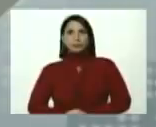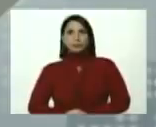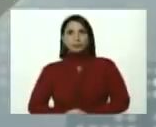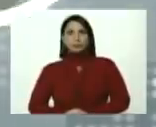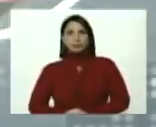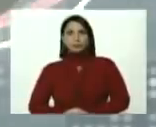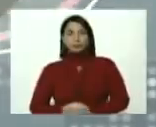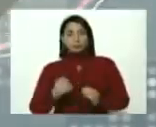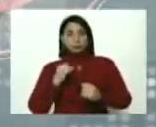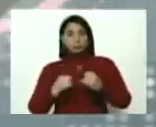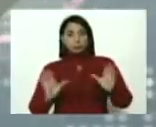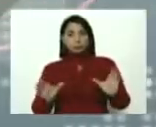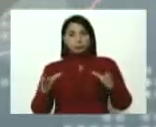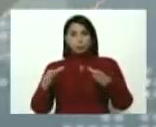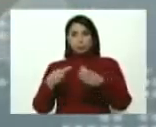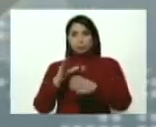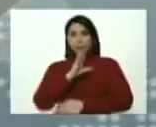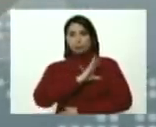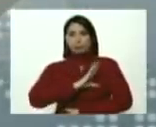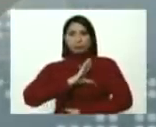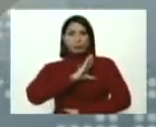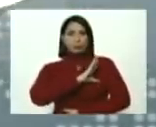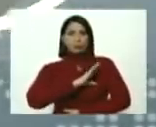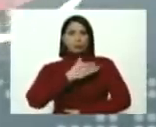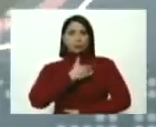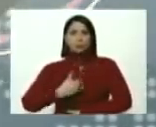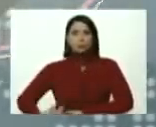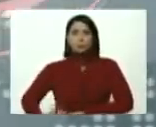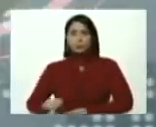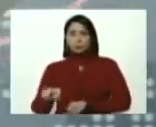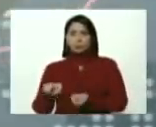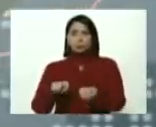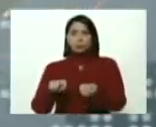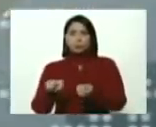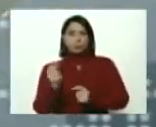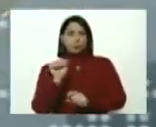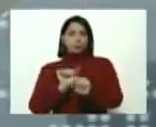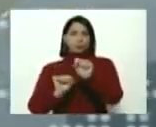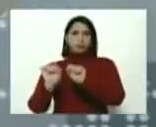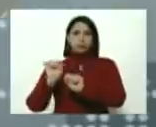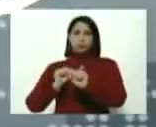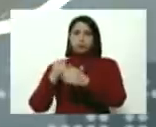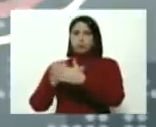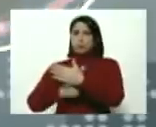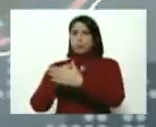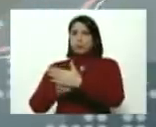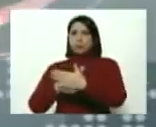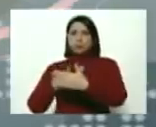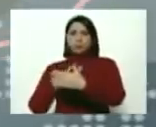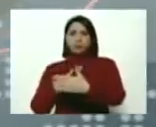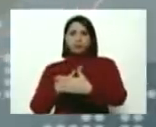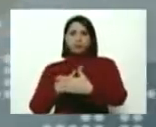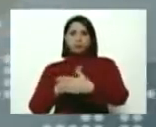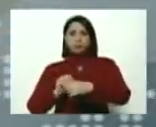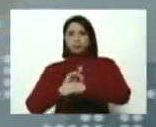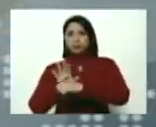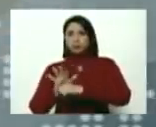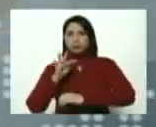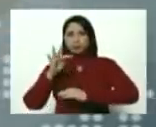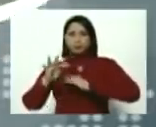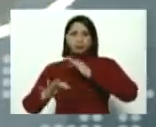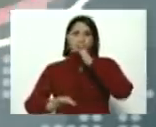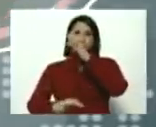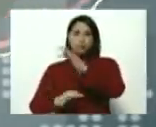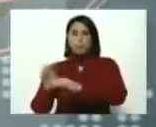Culminar la reunión de la Comisión Presidencial para Control, Prevención y Combate de la Pandemia por COVID-19